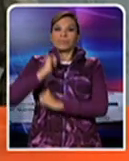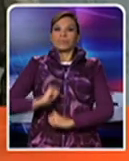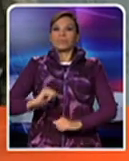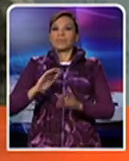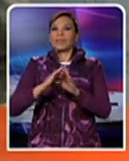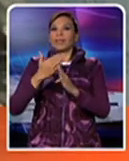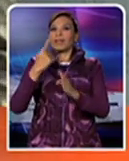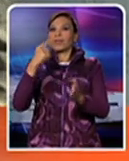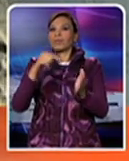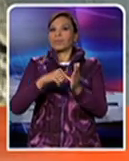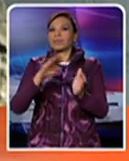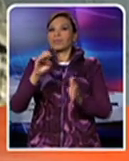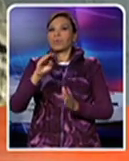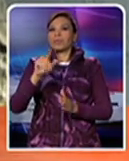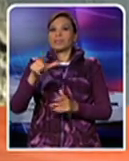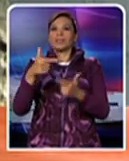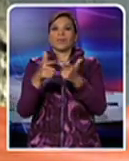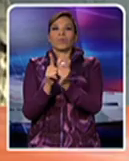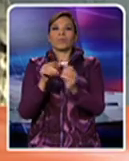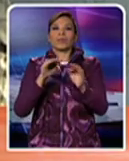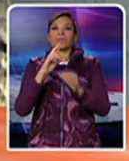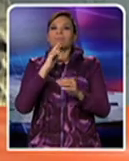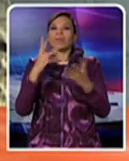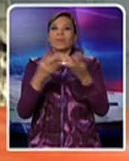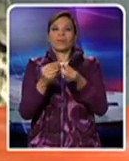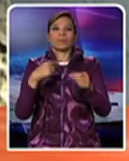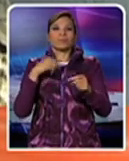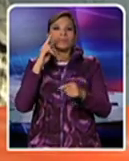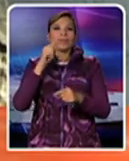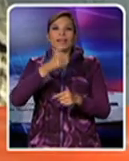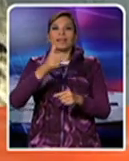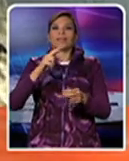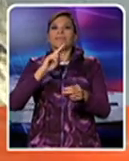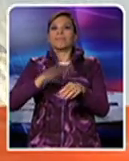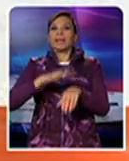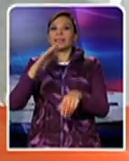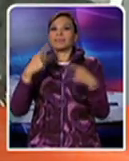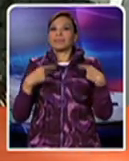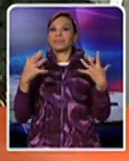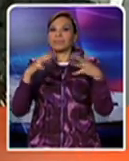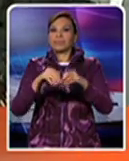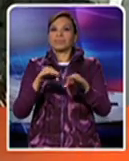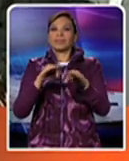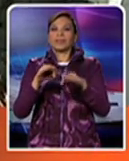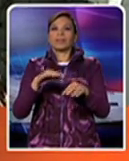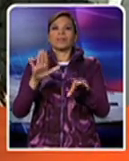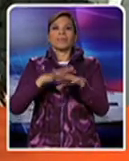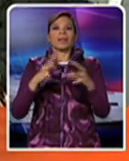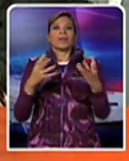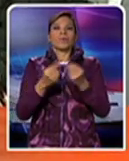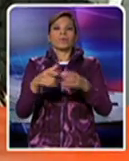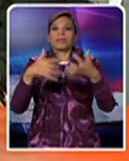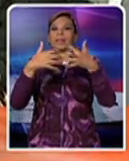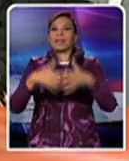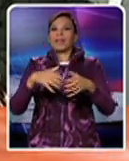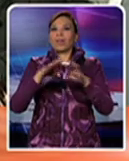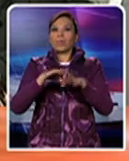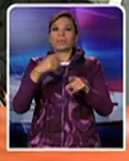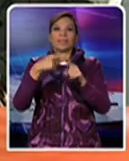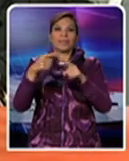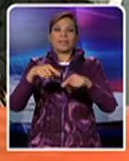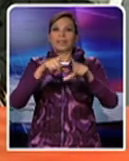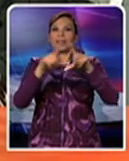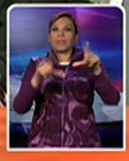desde 97 es el mejor grupo de trabajo. Muy contento porque cada vez somos más. Lo que más suma a una compañía y lo que más suma a un